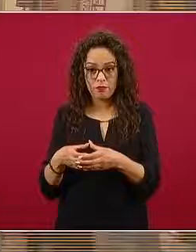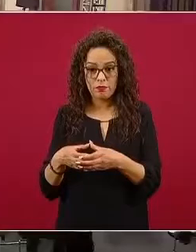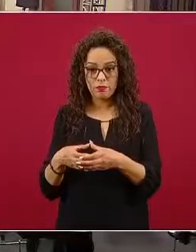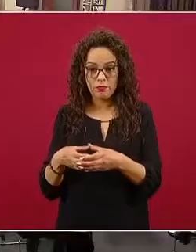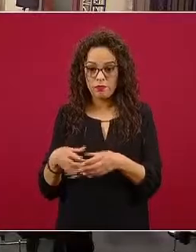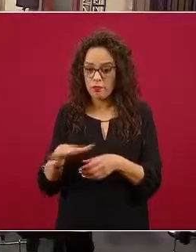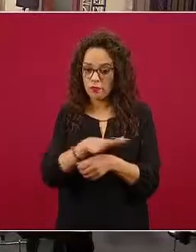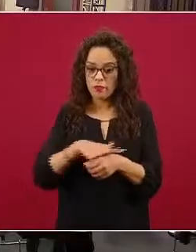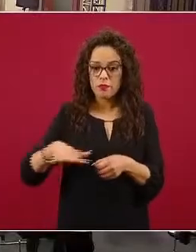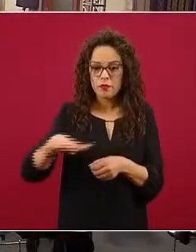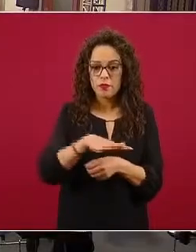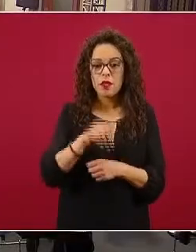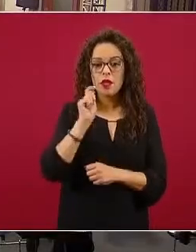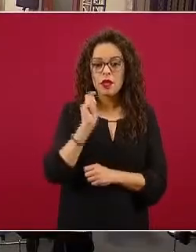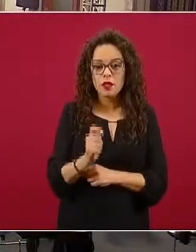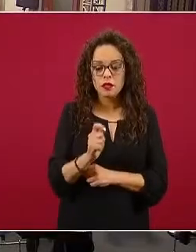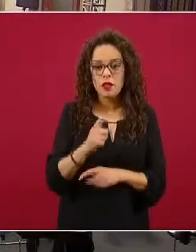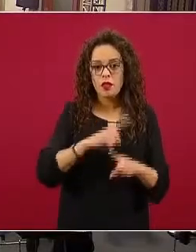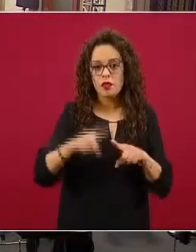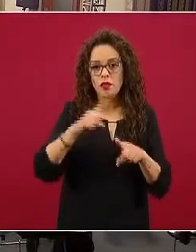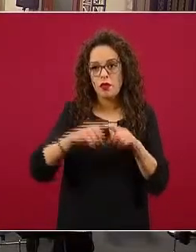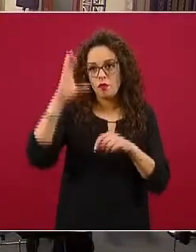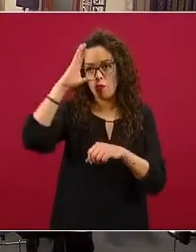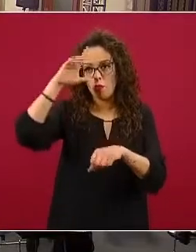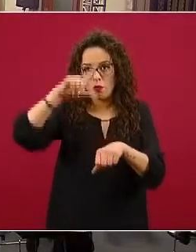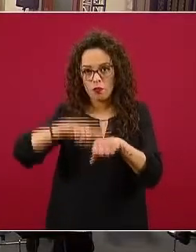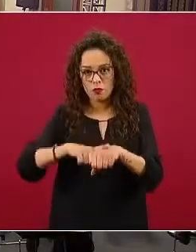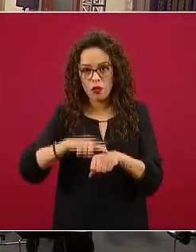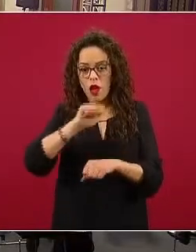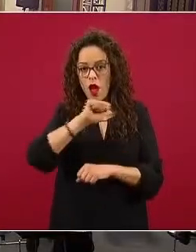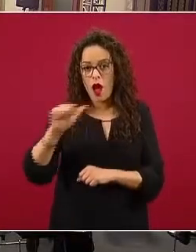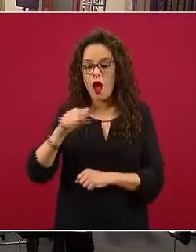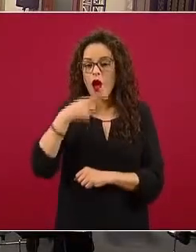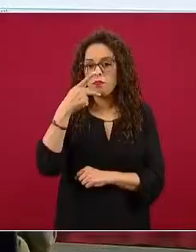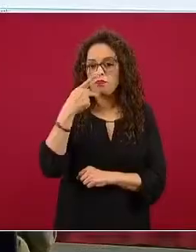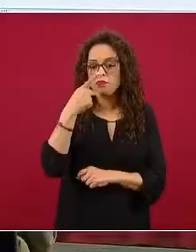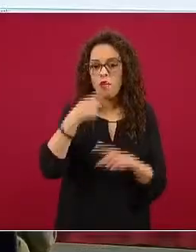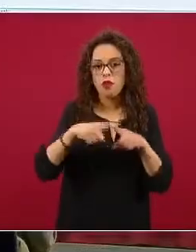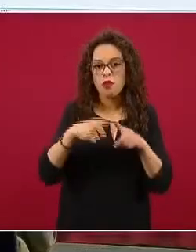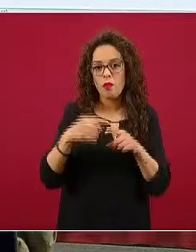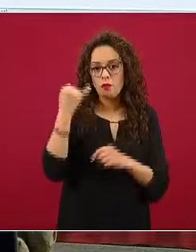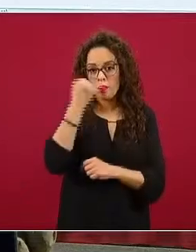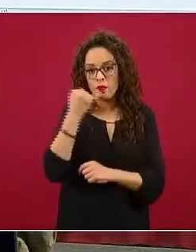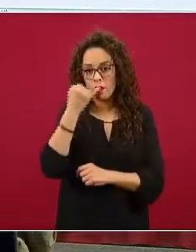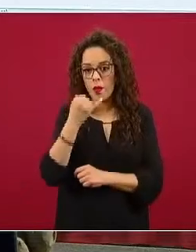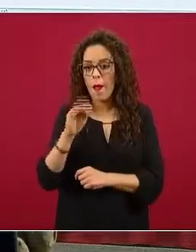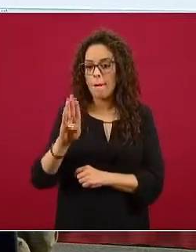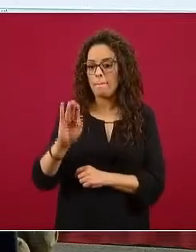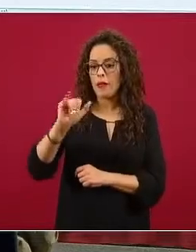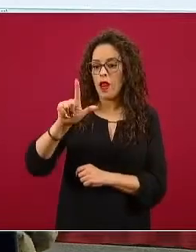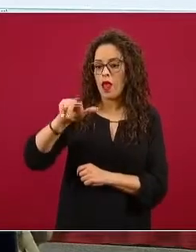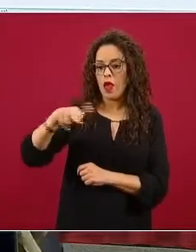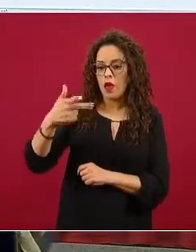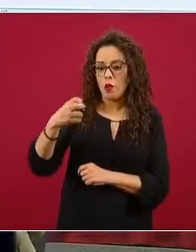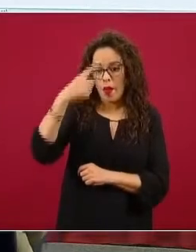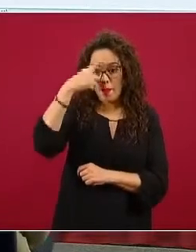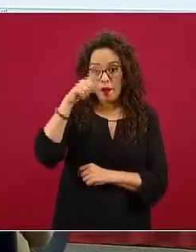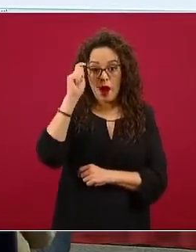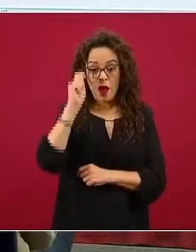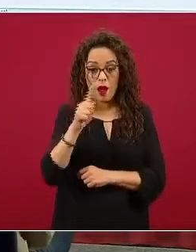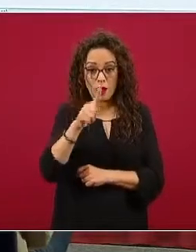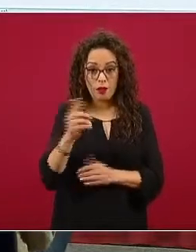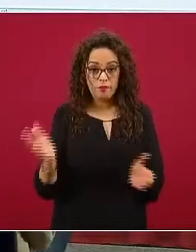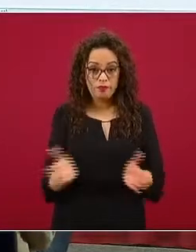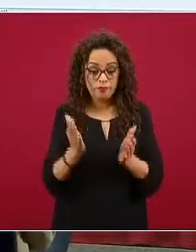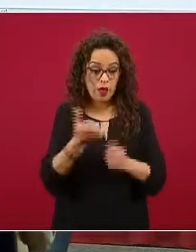promotores interculturales bilingües en muchos de estos temas, y sobre todo muchos trabajo de promoción de la salud que se hace